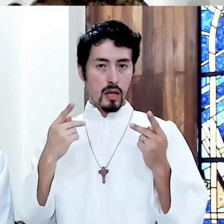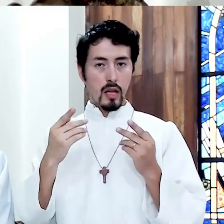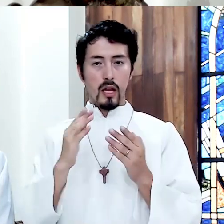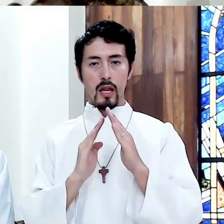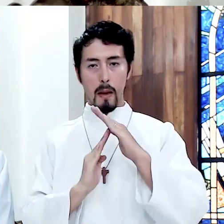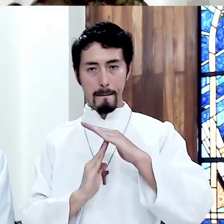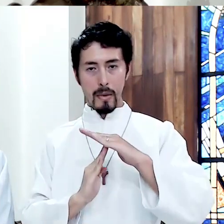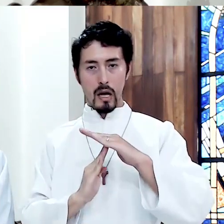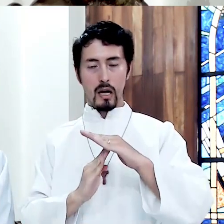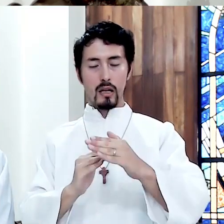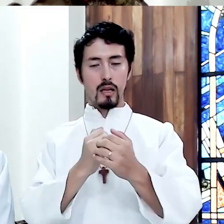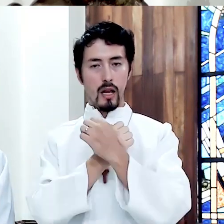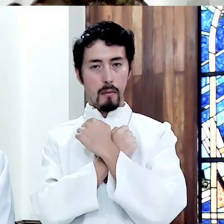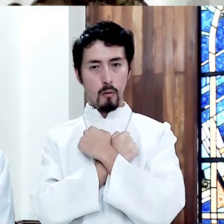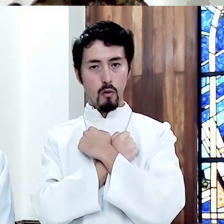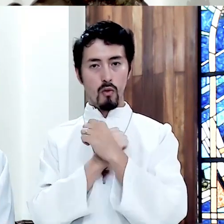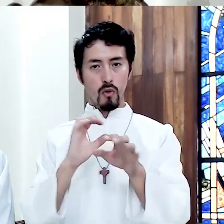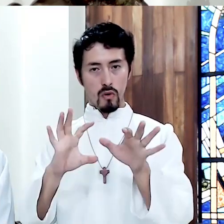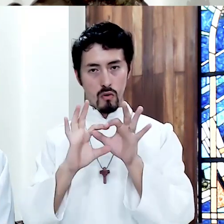de unidad,